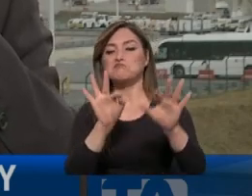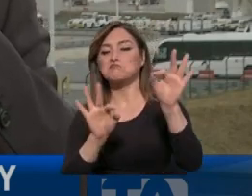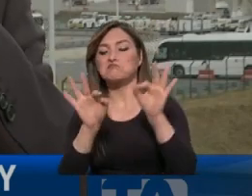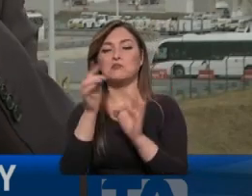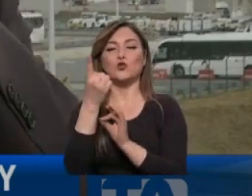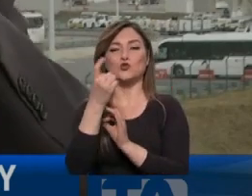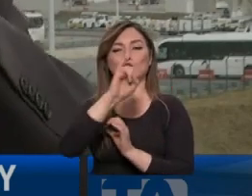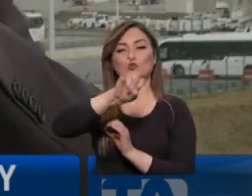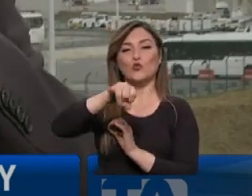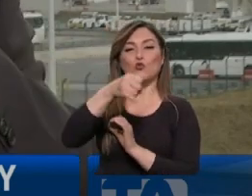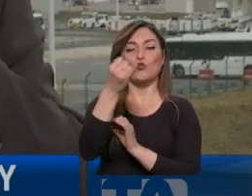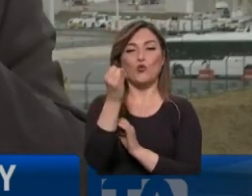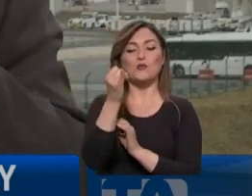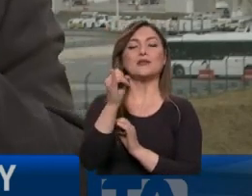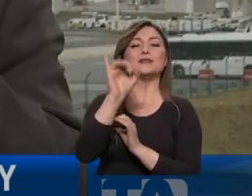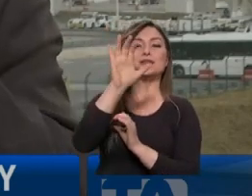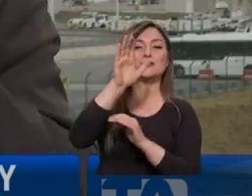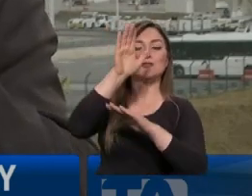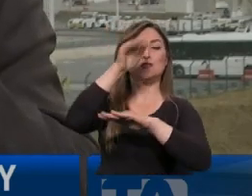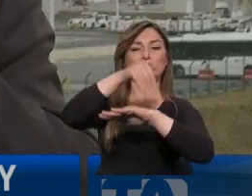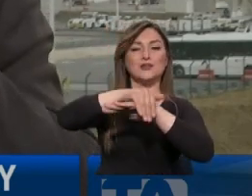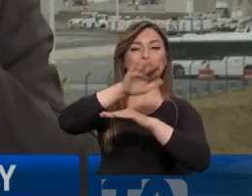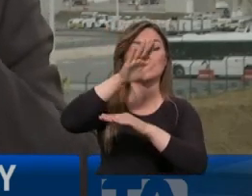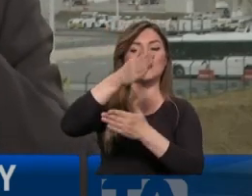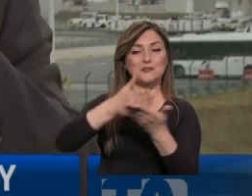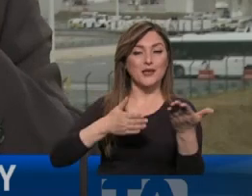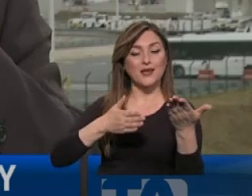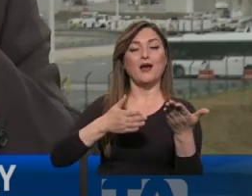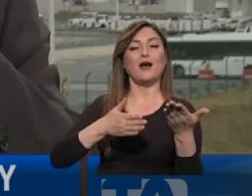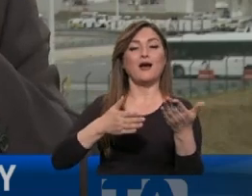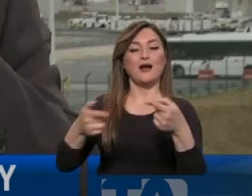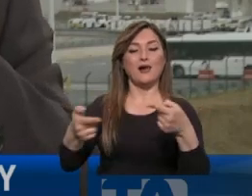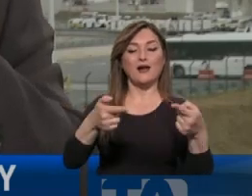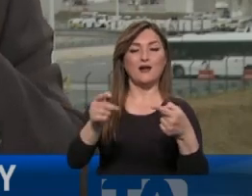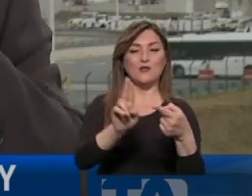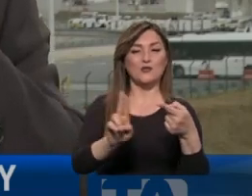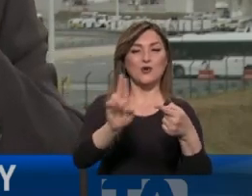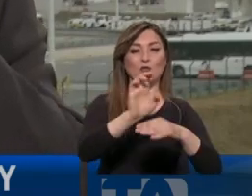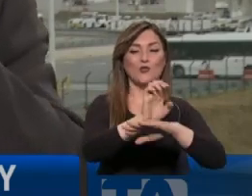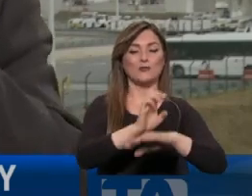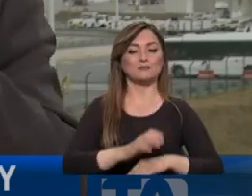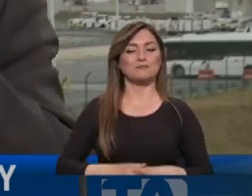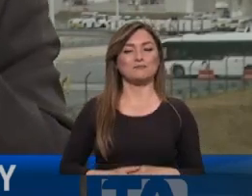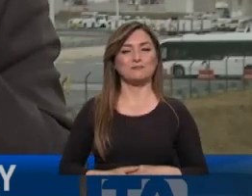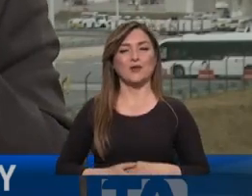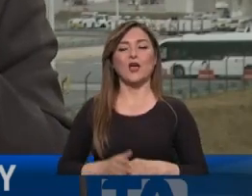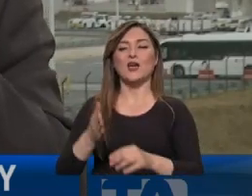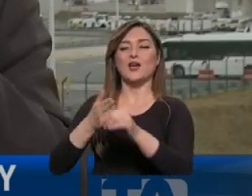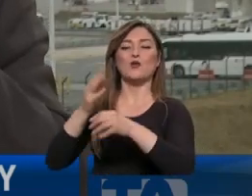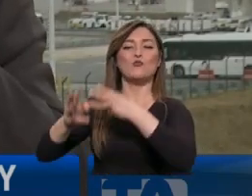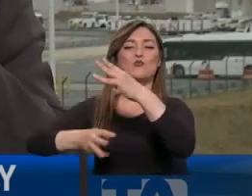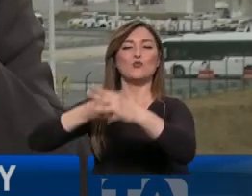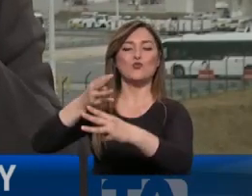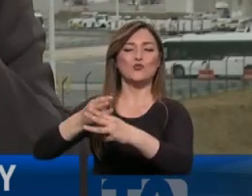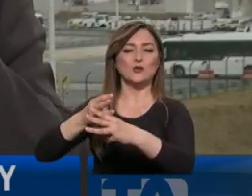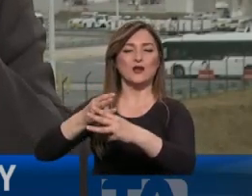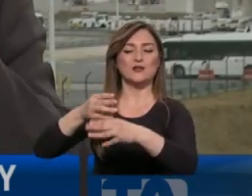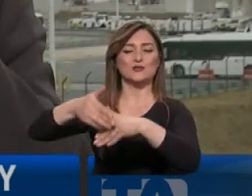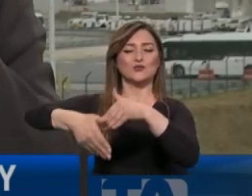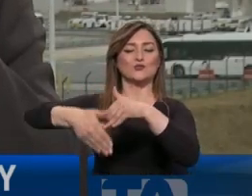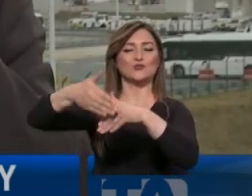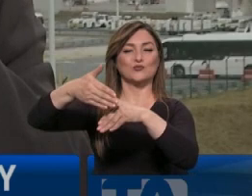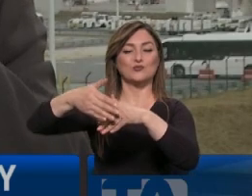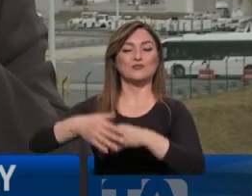las 17:30, enfrentar al combinado charrúa en el marco de las eliminatorias